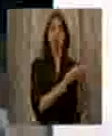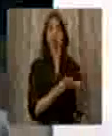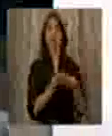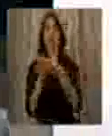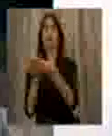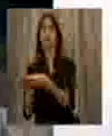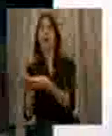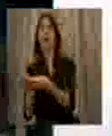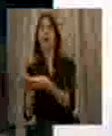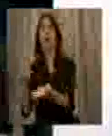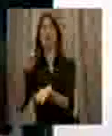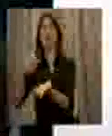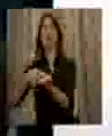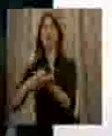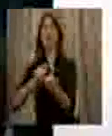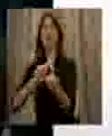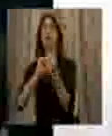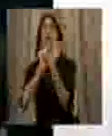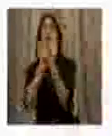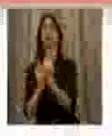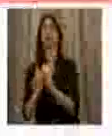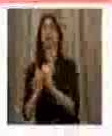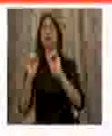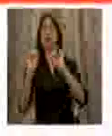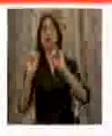educación.